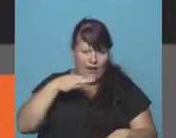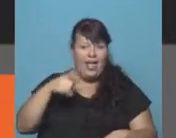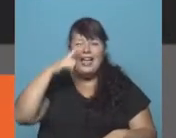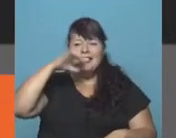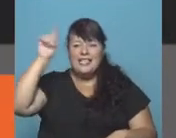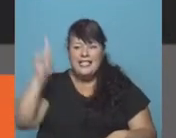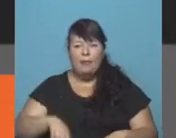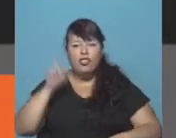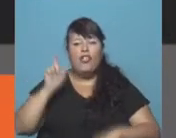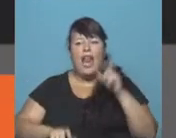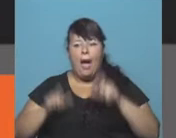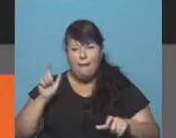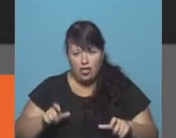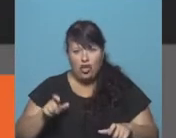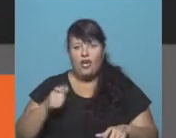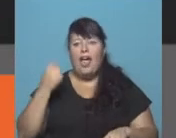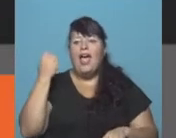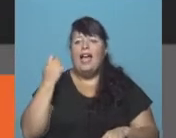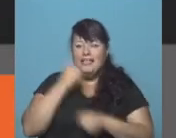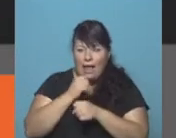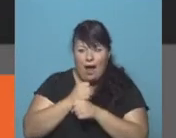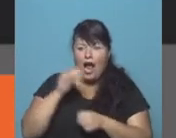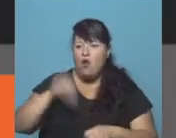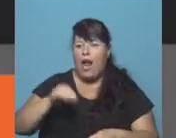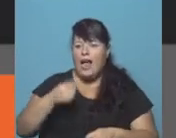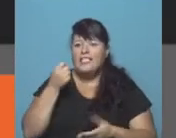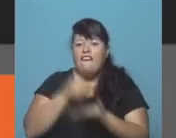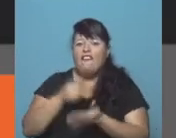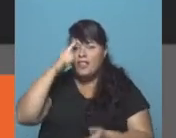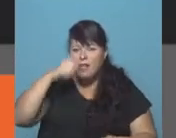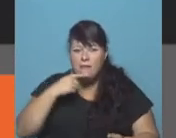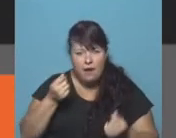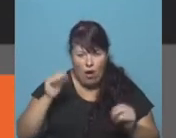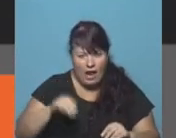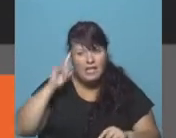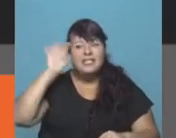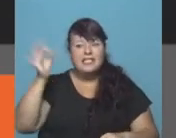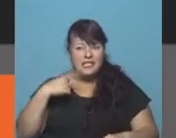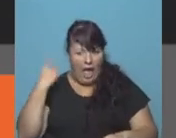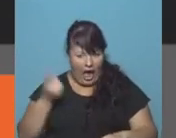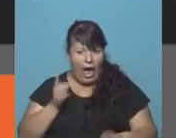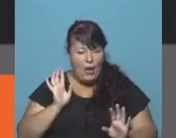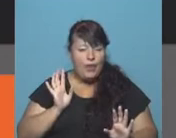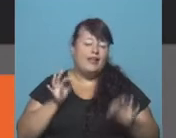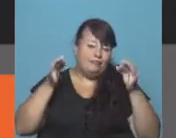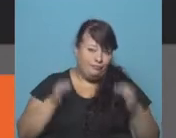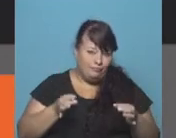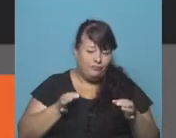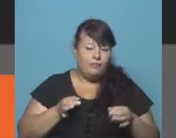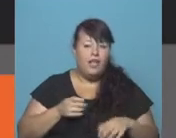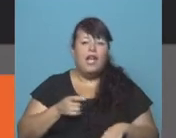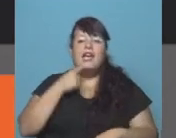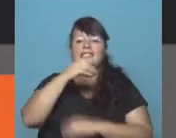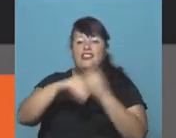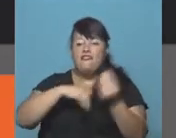70% de la población económicamente activa no llega a fin de mes o sea todos sabemos si en realidad que